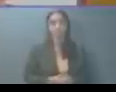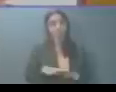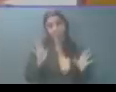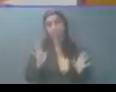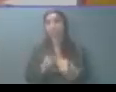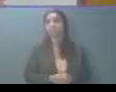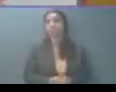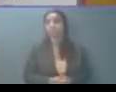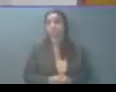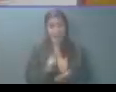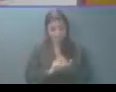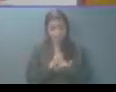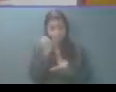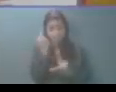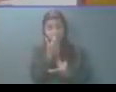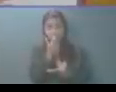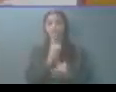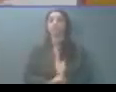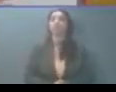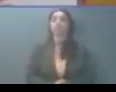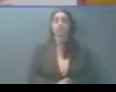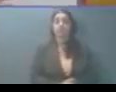También, señor ministro de Salud, disculpe usted